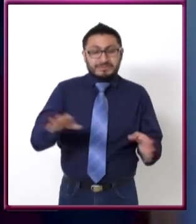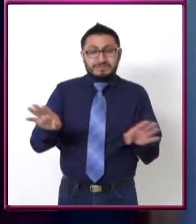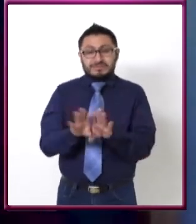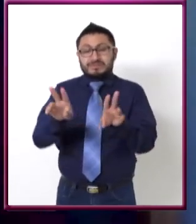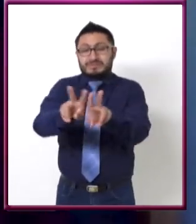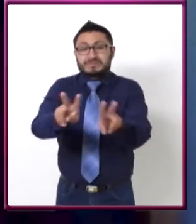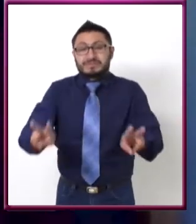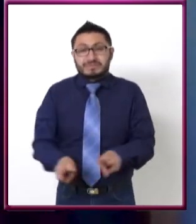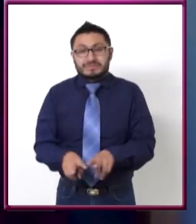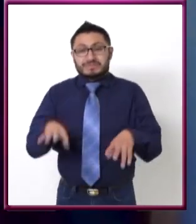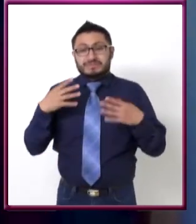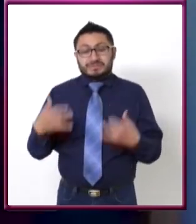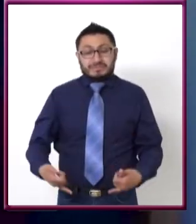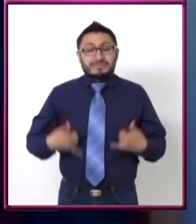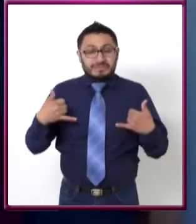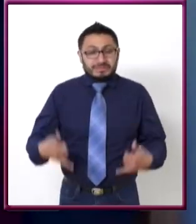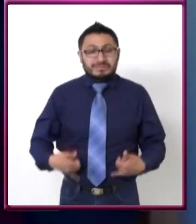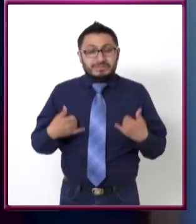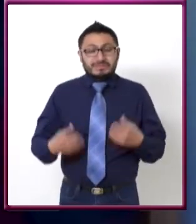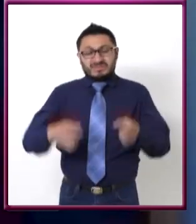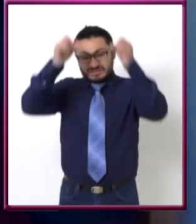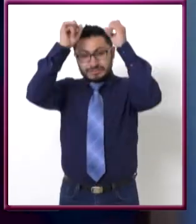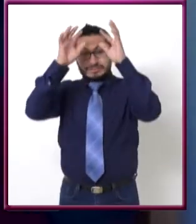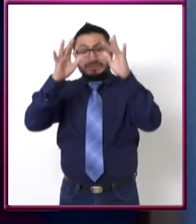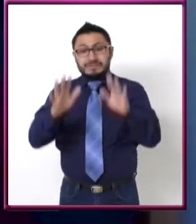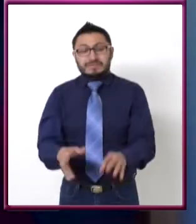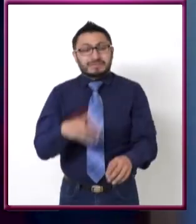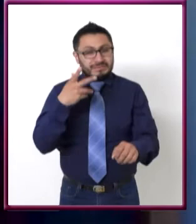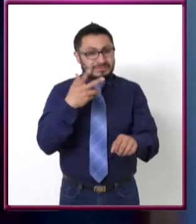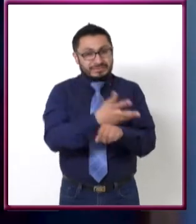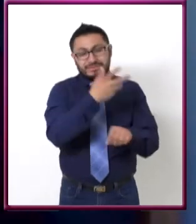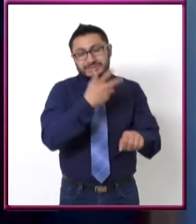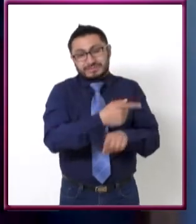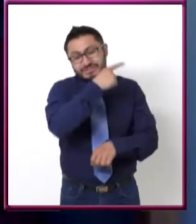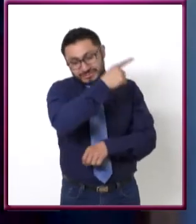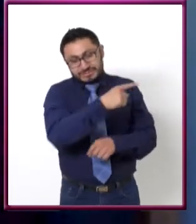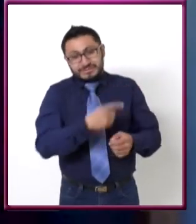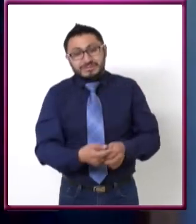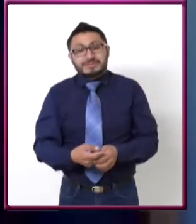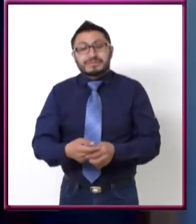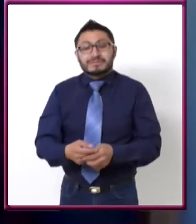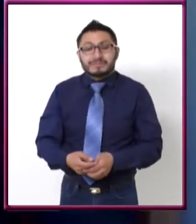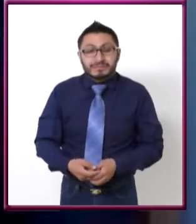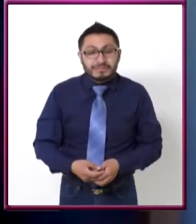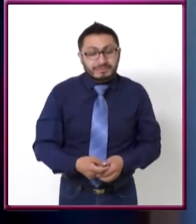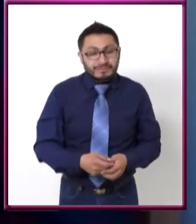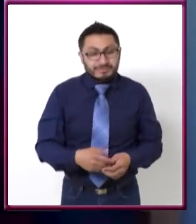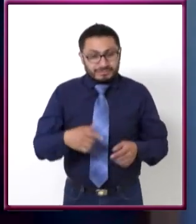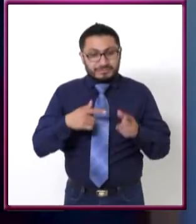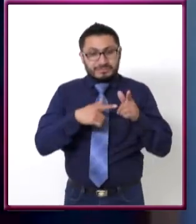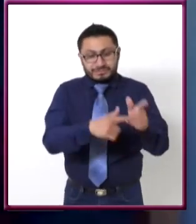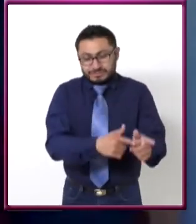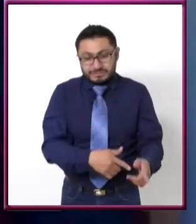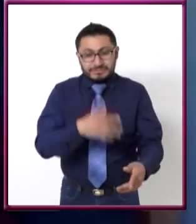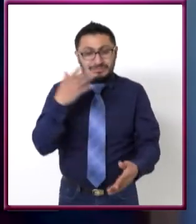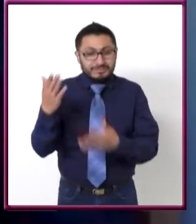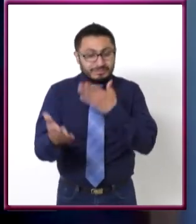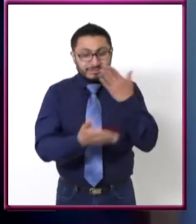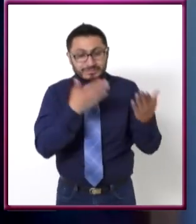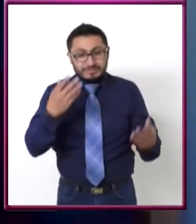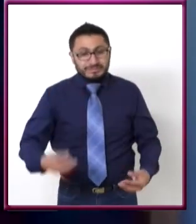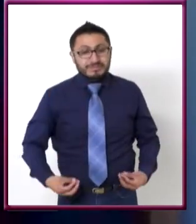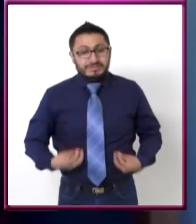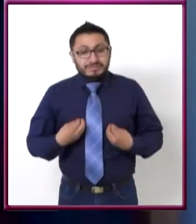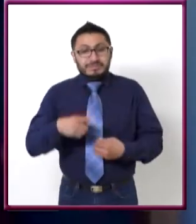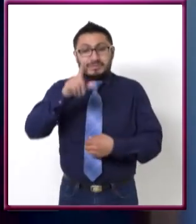zonas vulnerables y con chicos privilegiados de Harvard, y se siguió la vida de estos